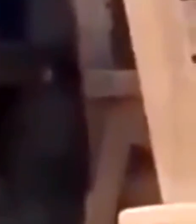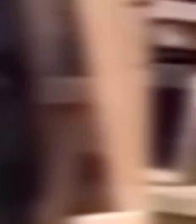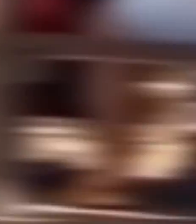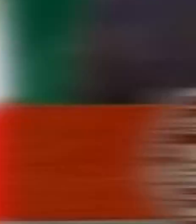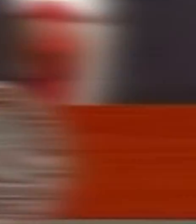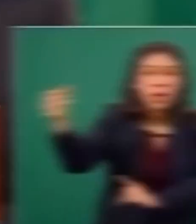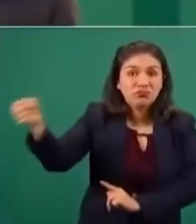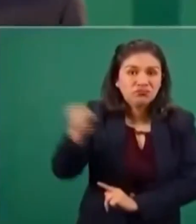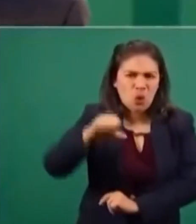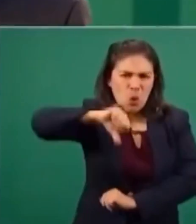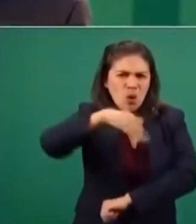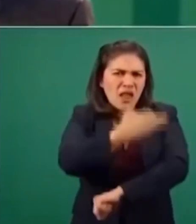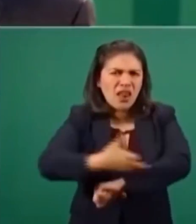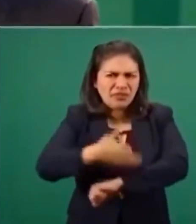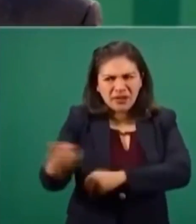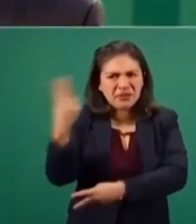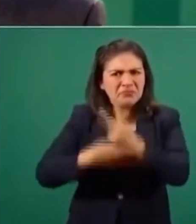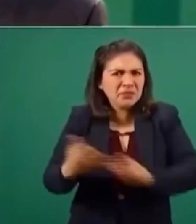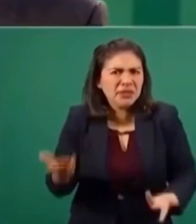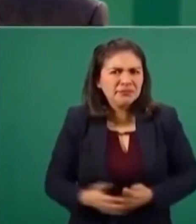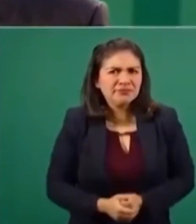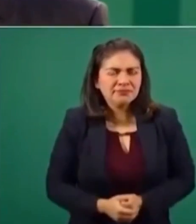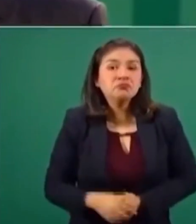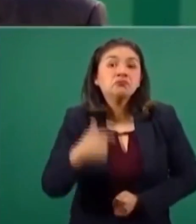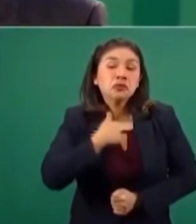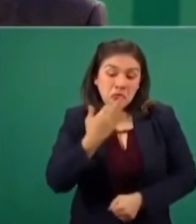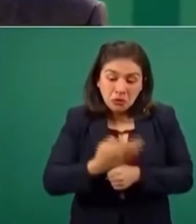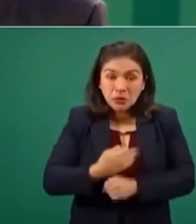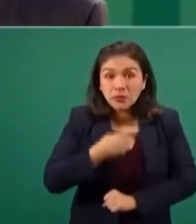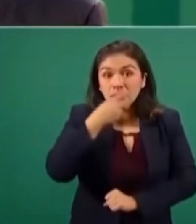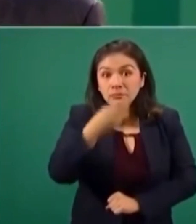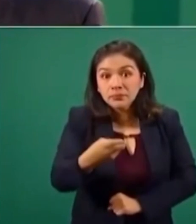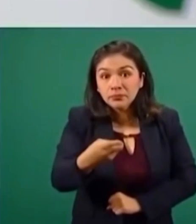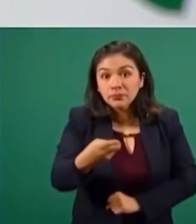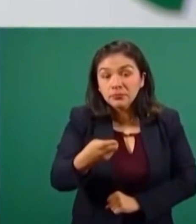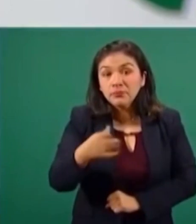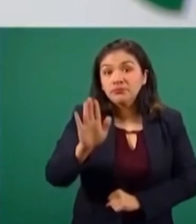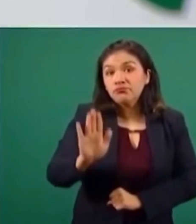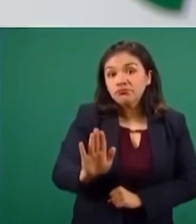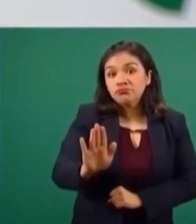de salir a defenderlo. Yo lo que puedo decirles en abono a